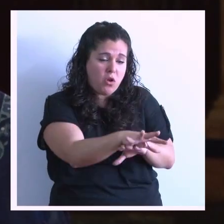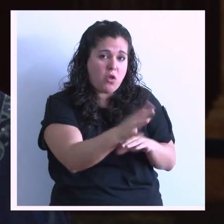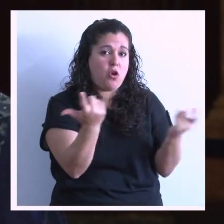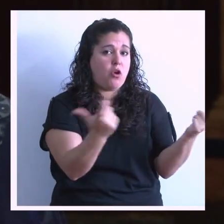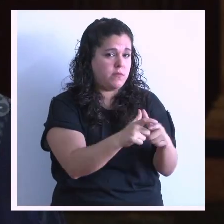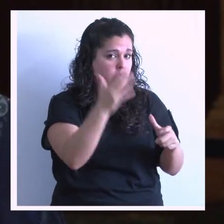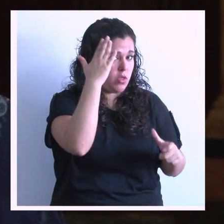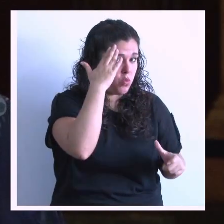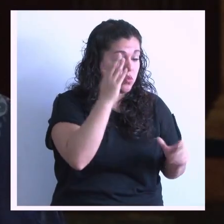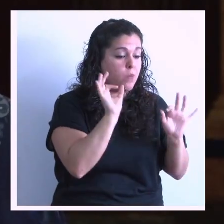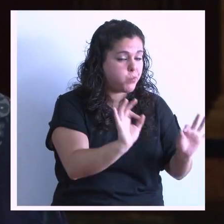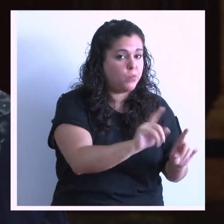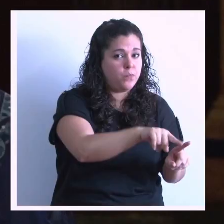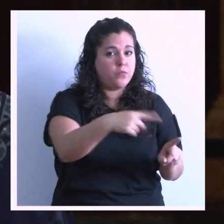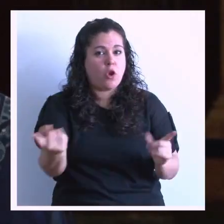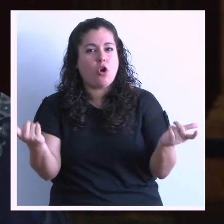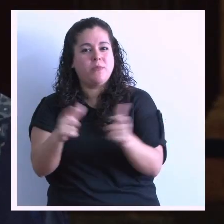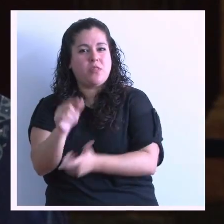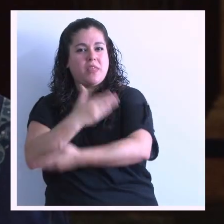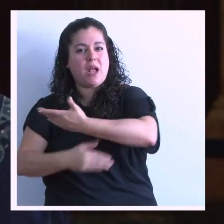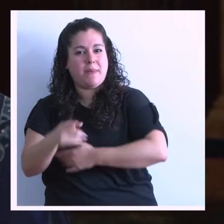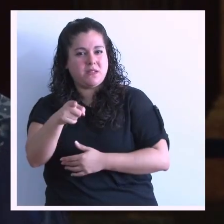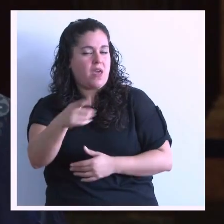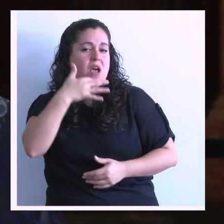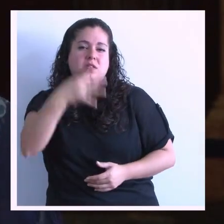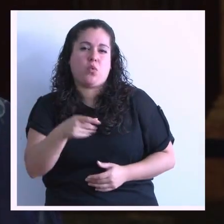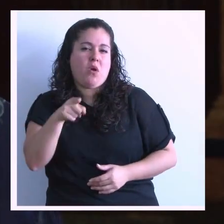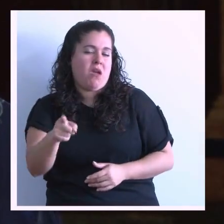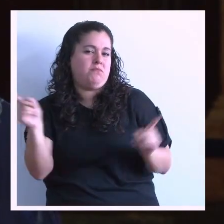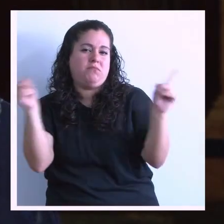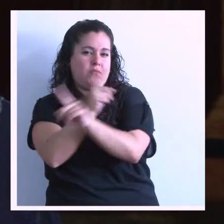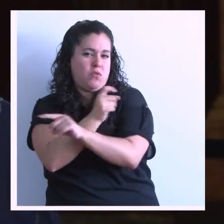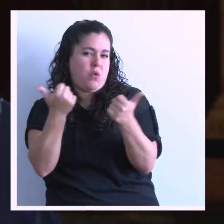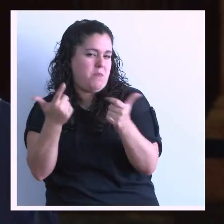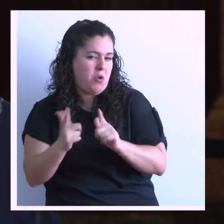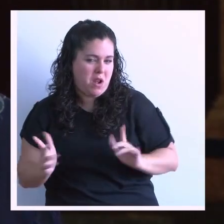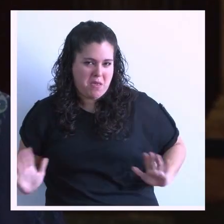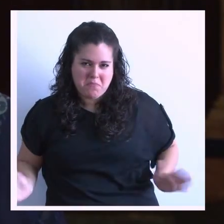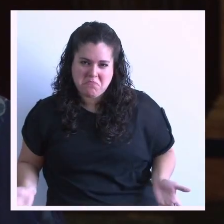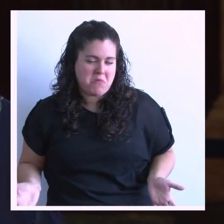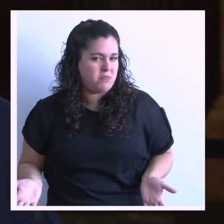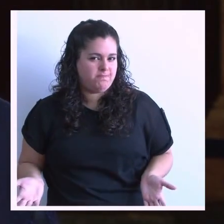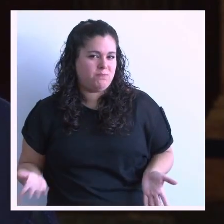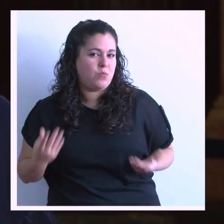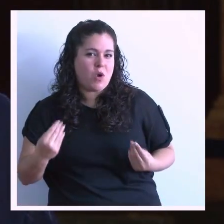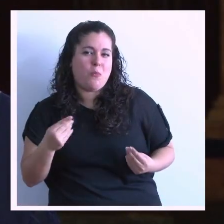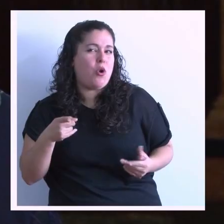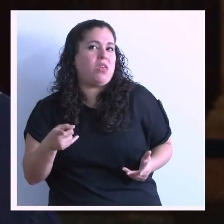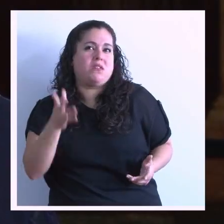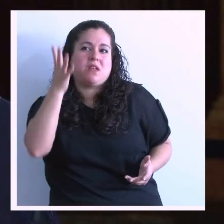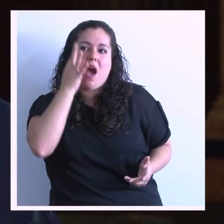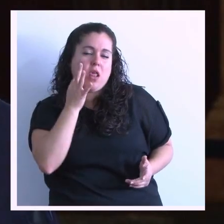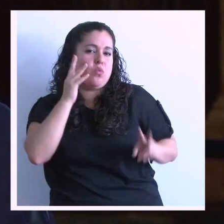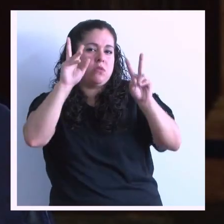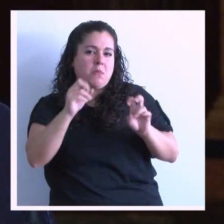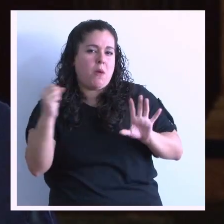bueno, ahora estamos sumando también documentación y datos para justificar justamente este tema, porque hay muchos países, no